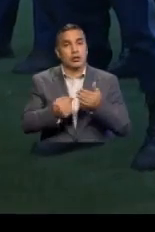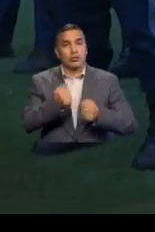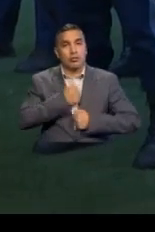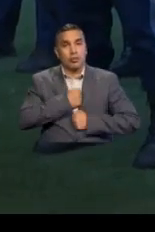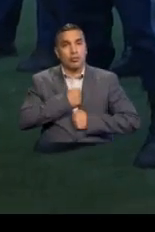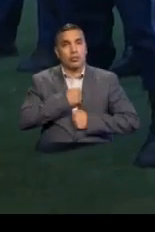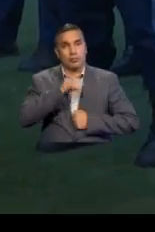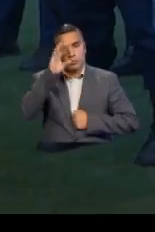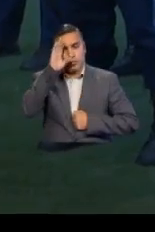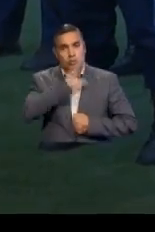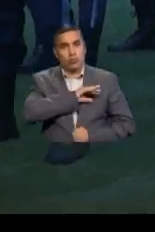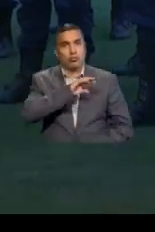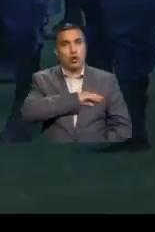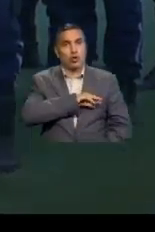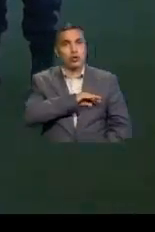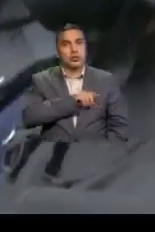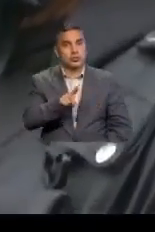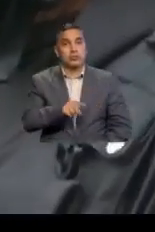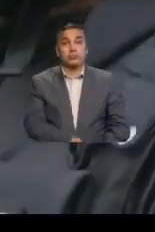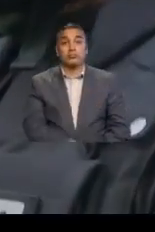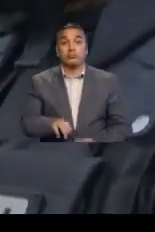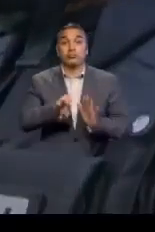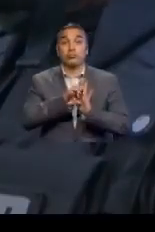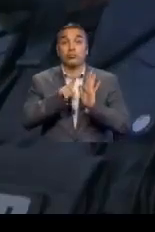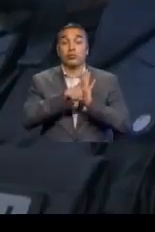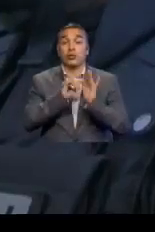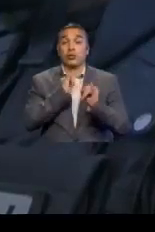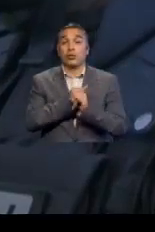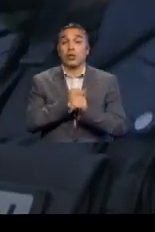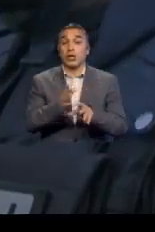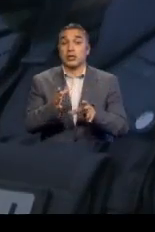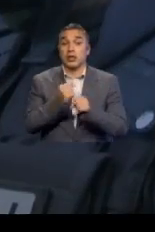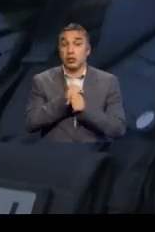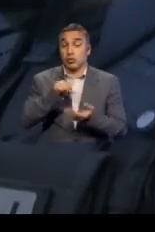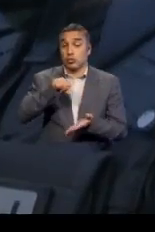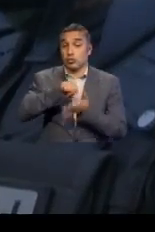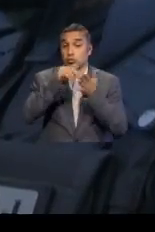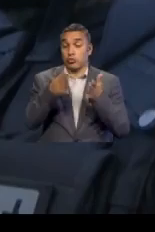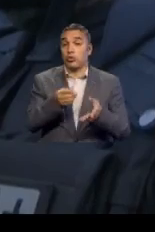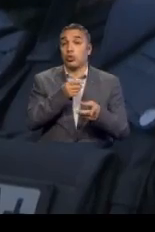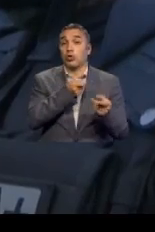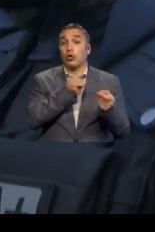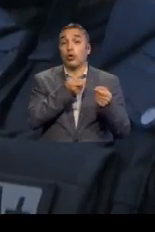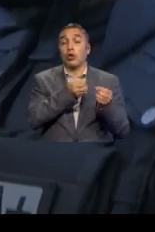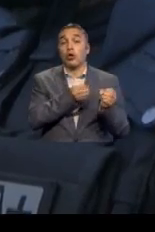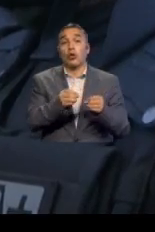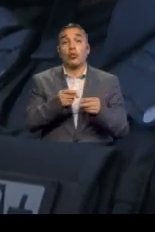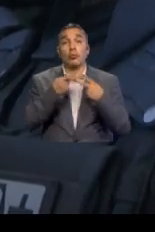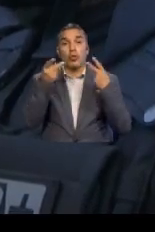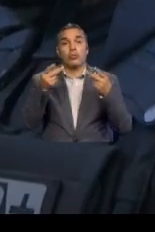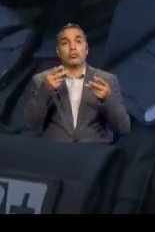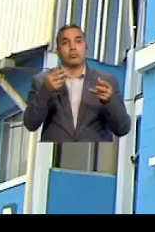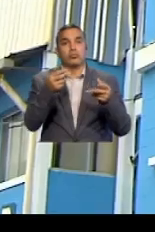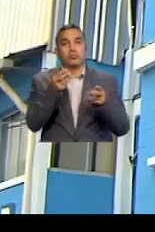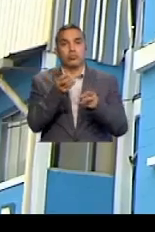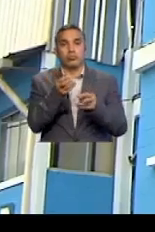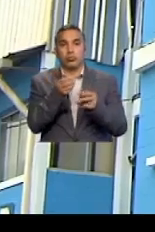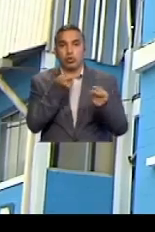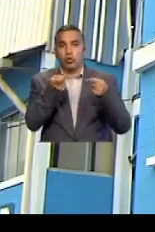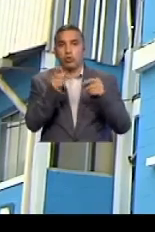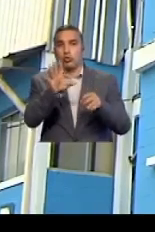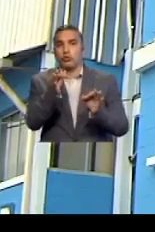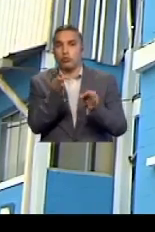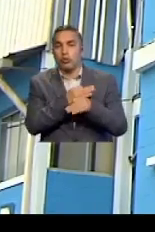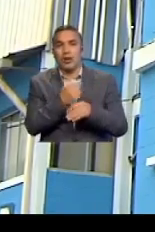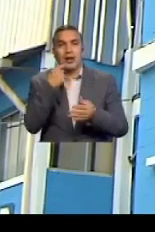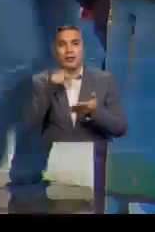propios agentes civiles, mientras que el Código Orgánico de Entidades de Seguridad Ciudadana y Orden Público regula sus funciones. Es decir,